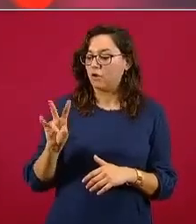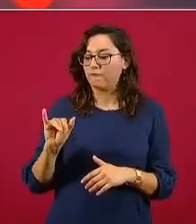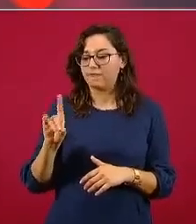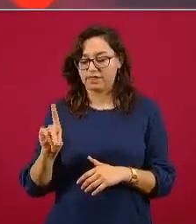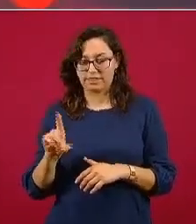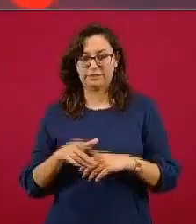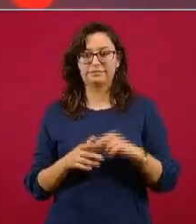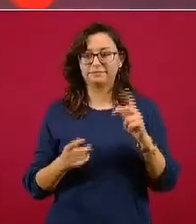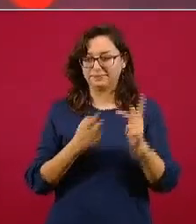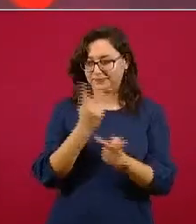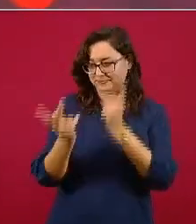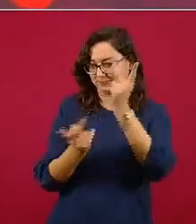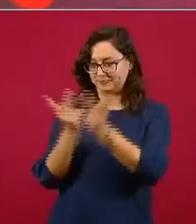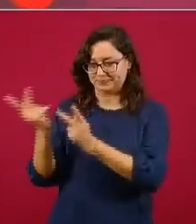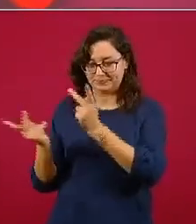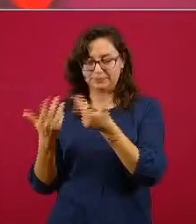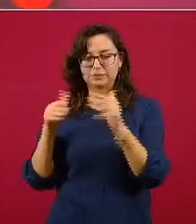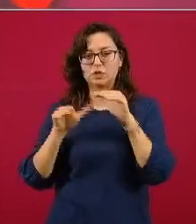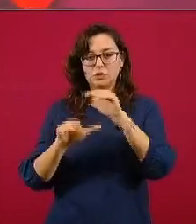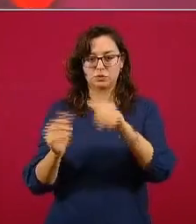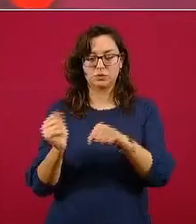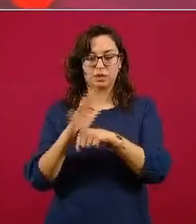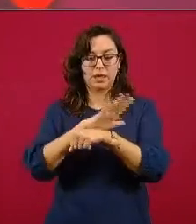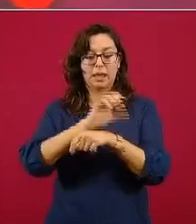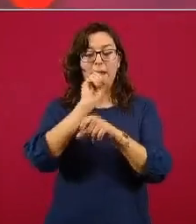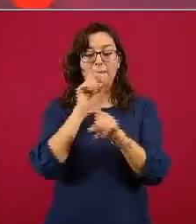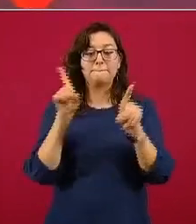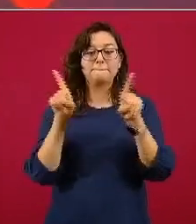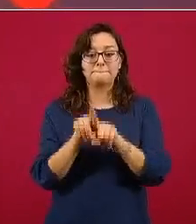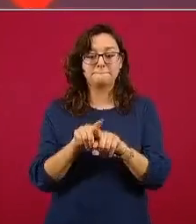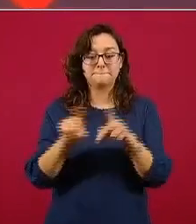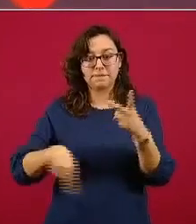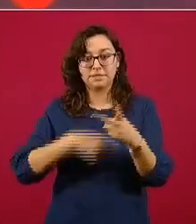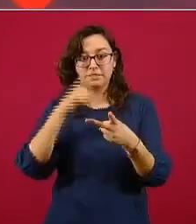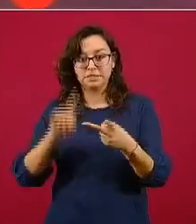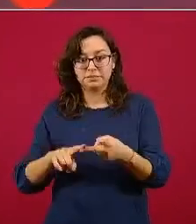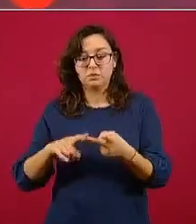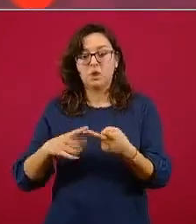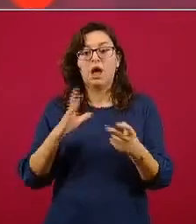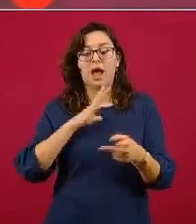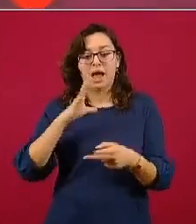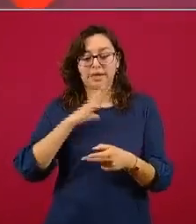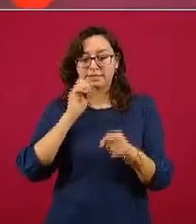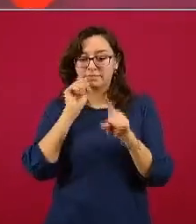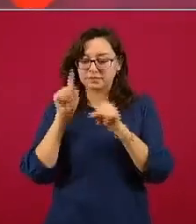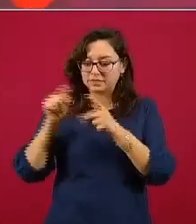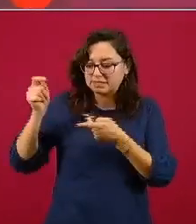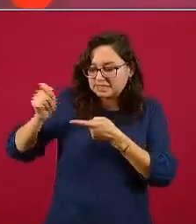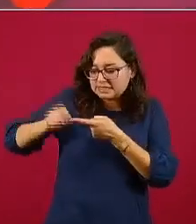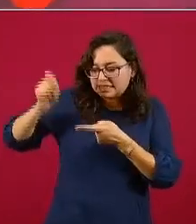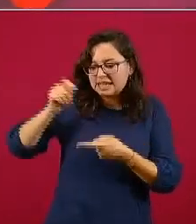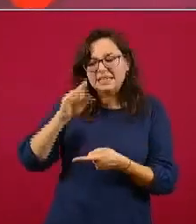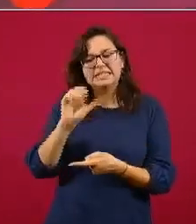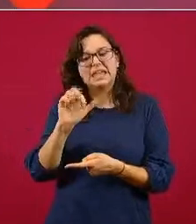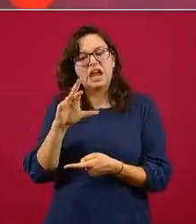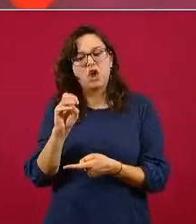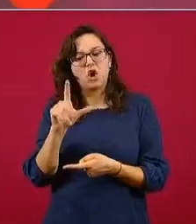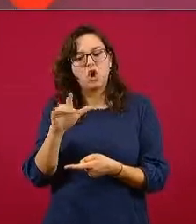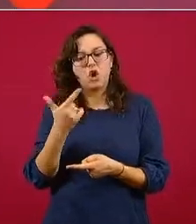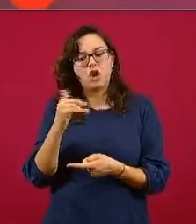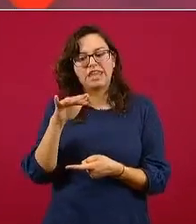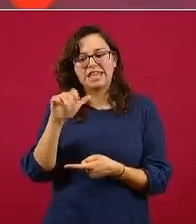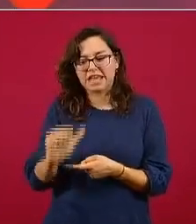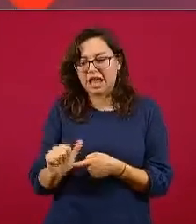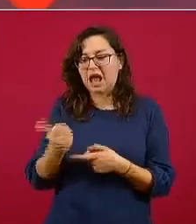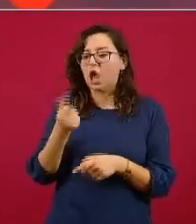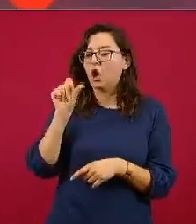Y esto incluye también los resultados preliminares de la encuesta serológica. Entonces vamos a conocer